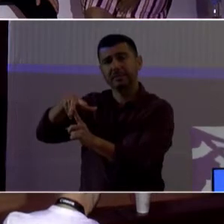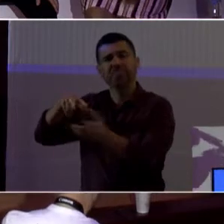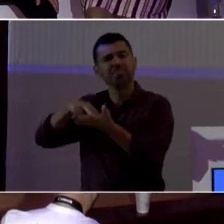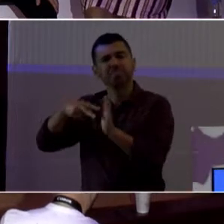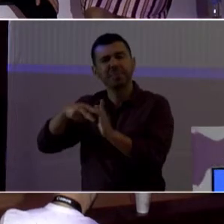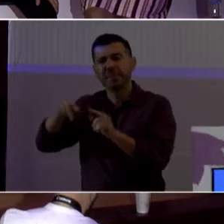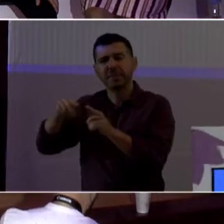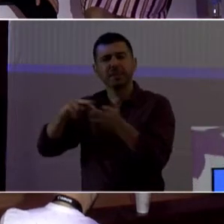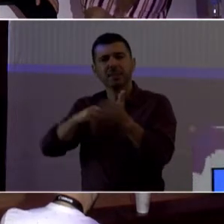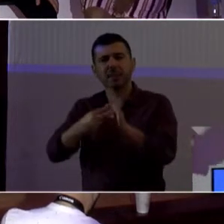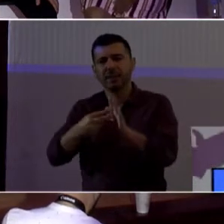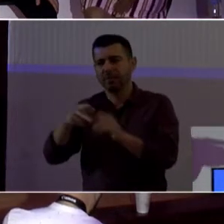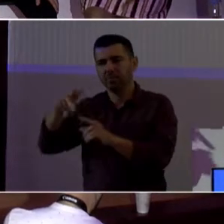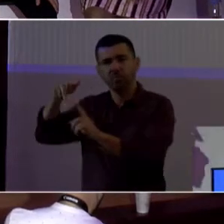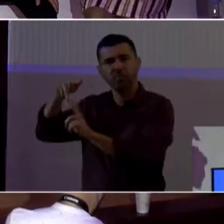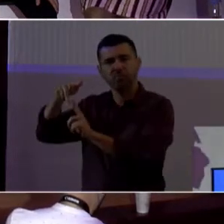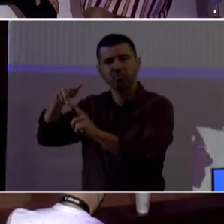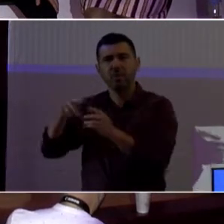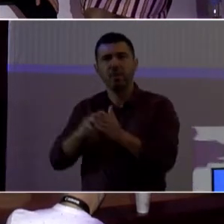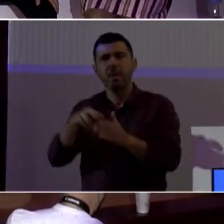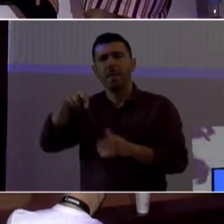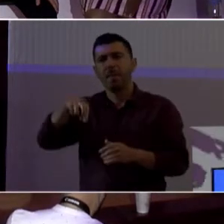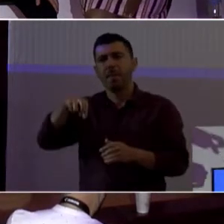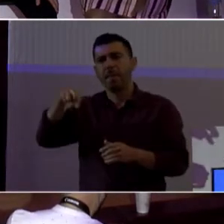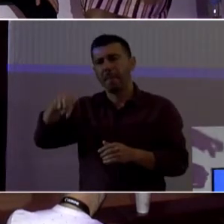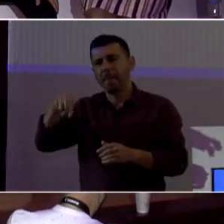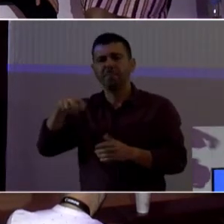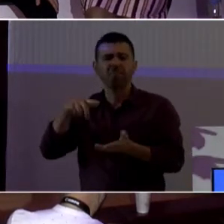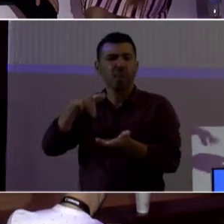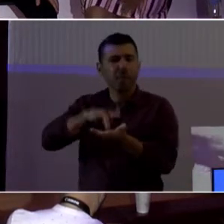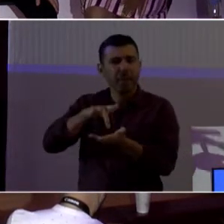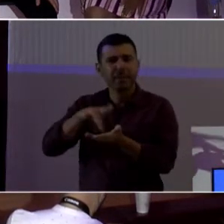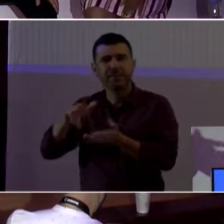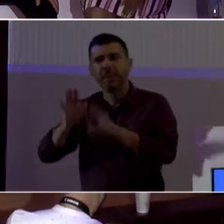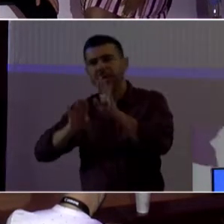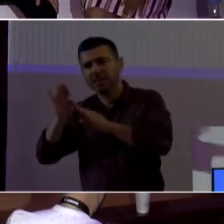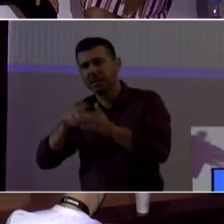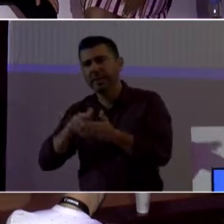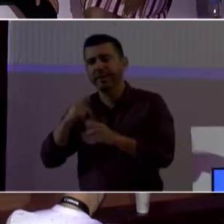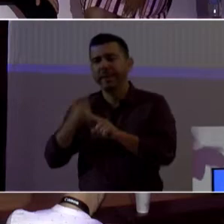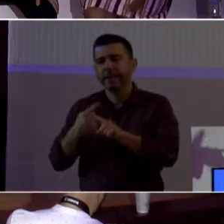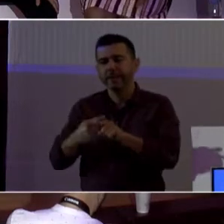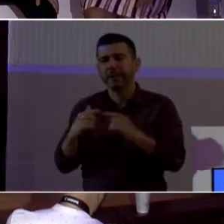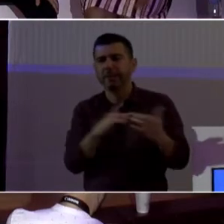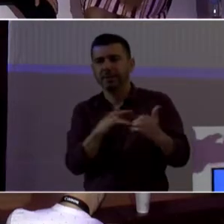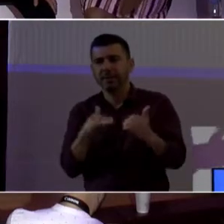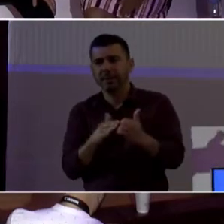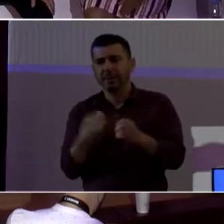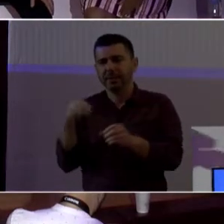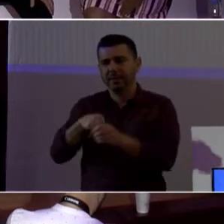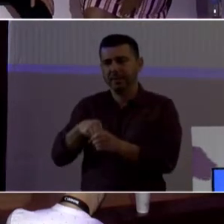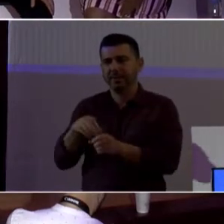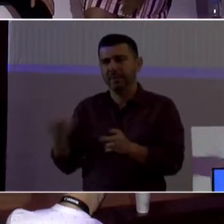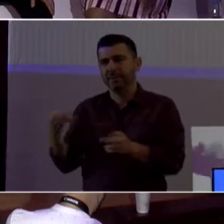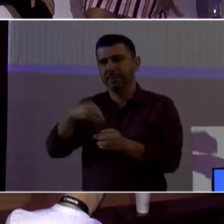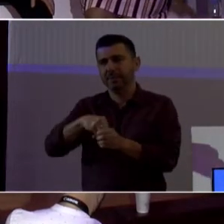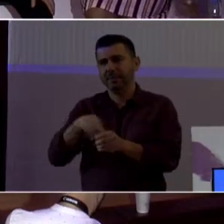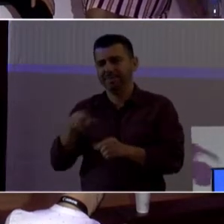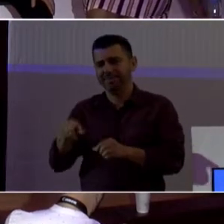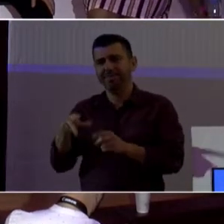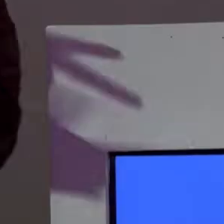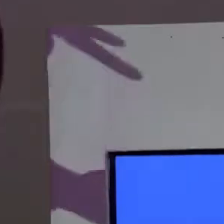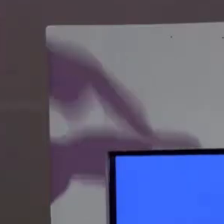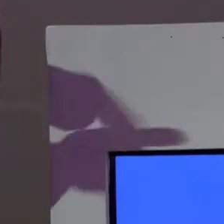personas, los PPR, los participantes, los de proceso de reintegración y reincorporación.